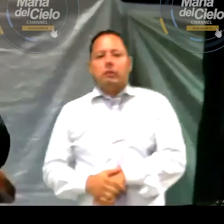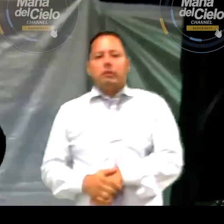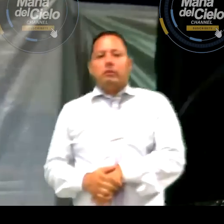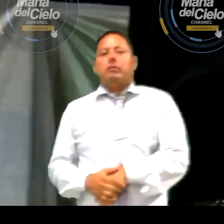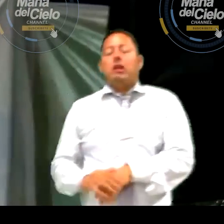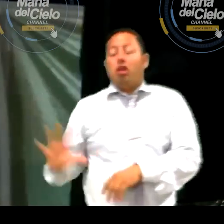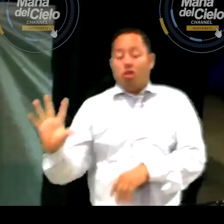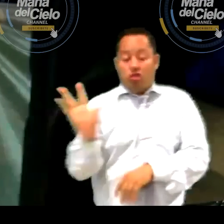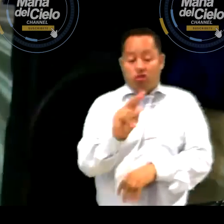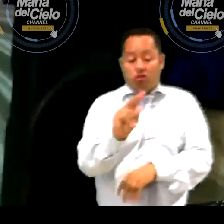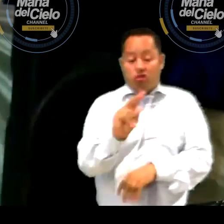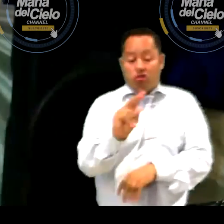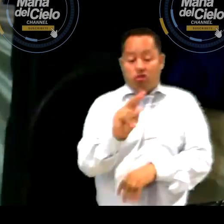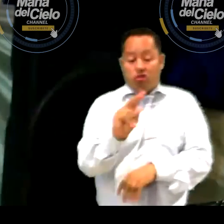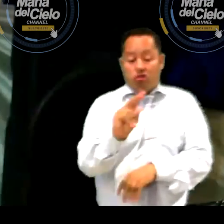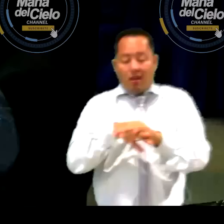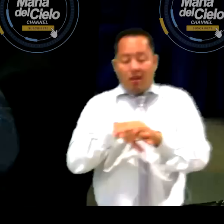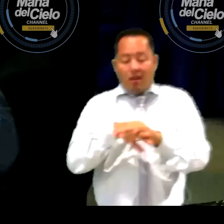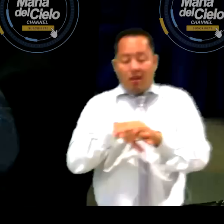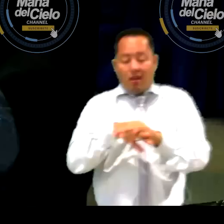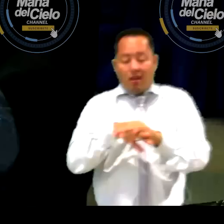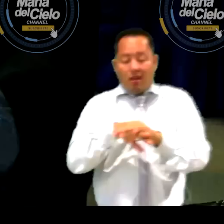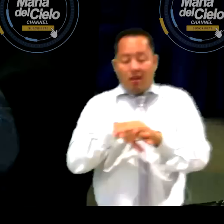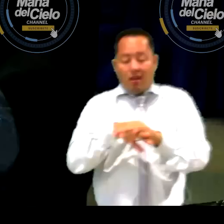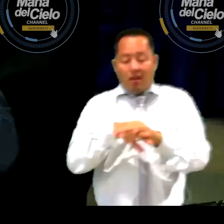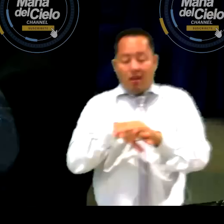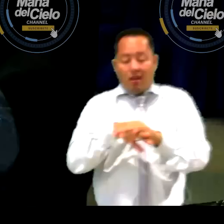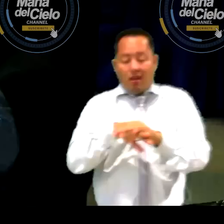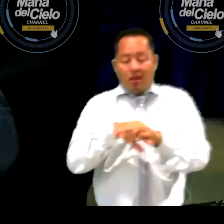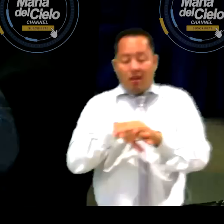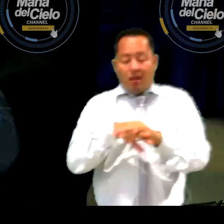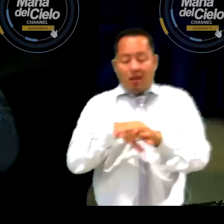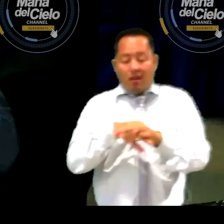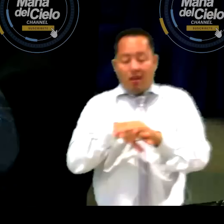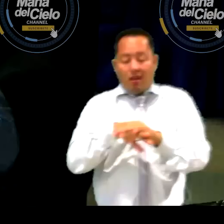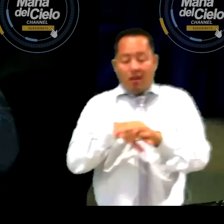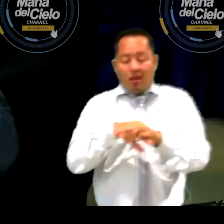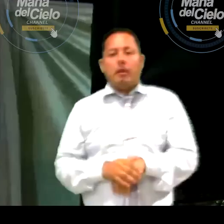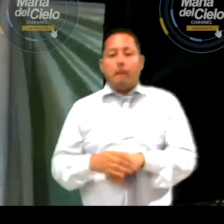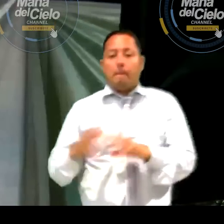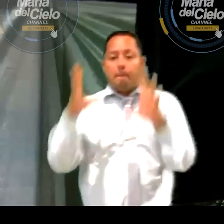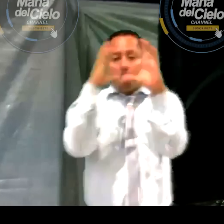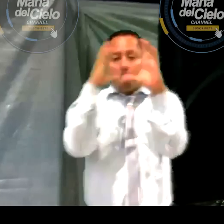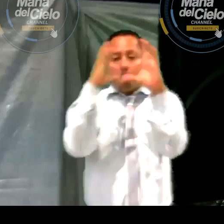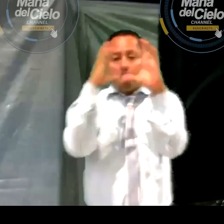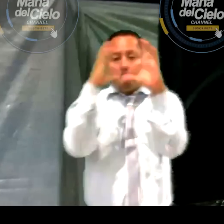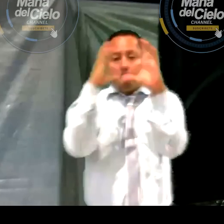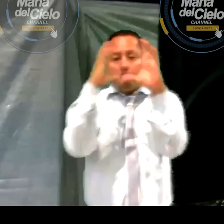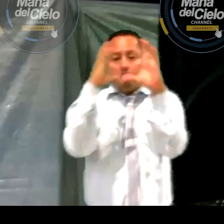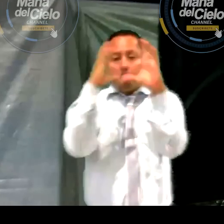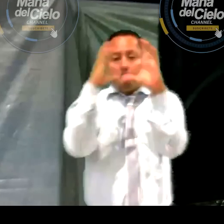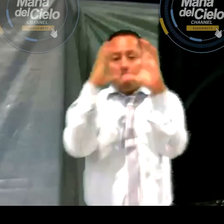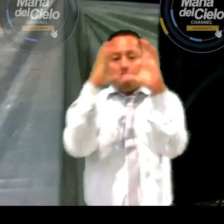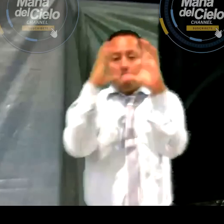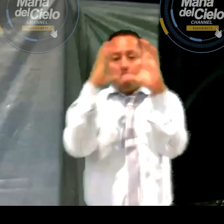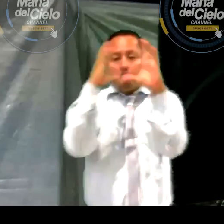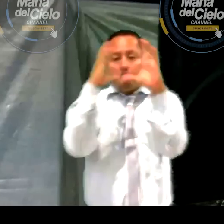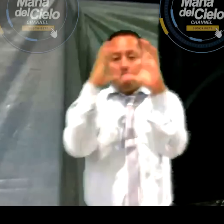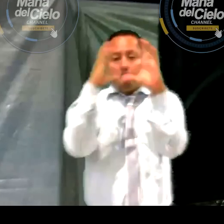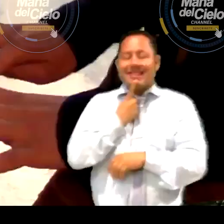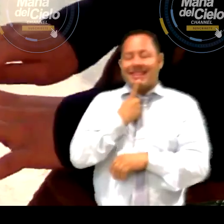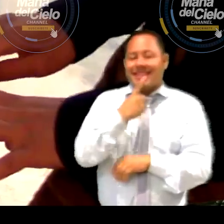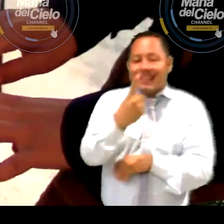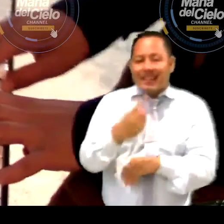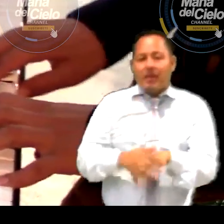llena, eso empeora la situación. Pero esta noche, no te he dicho que si